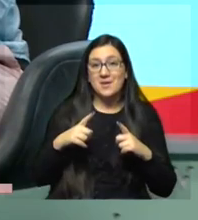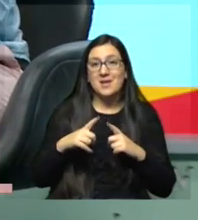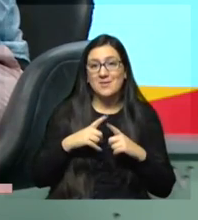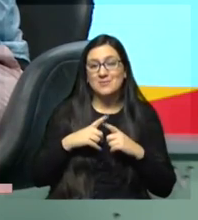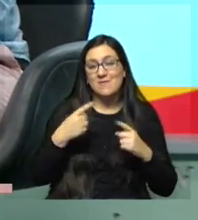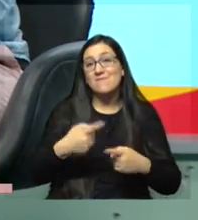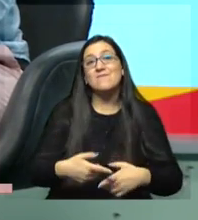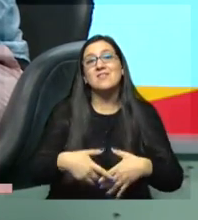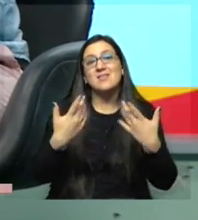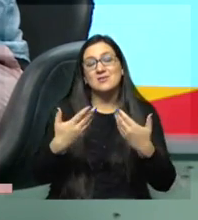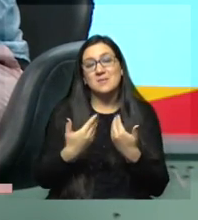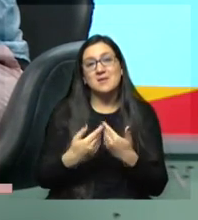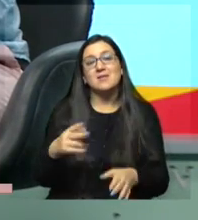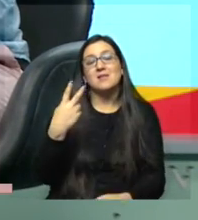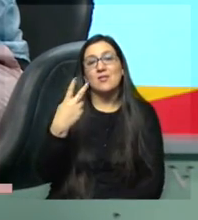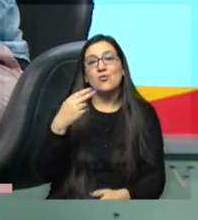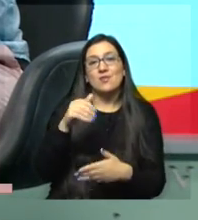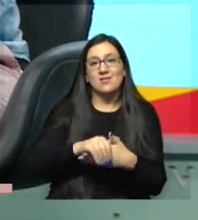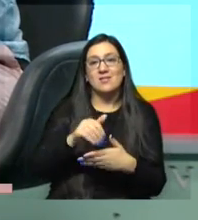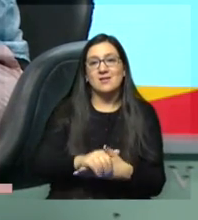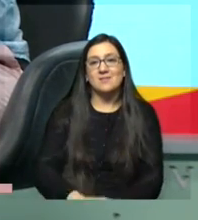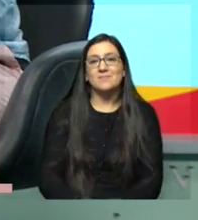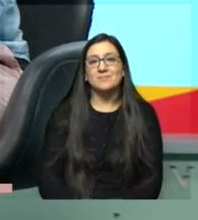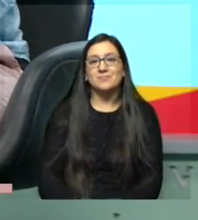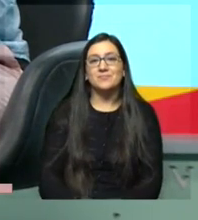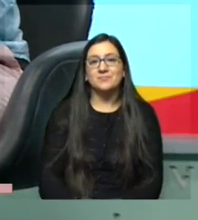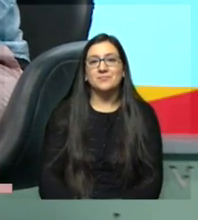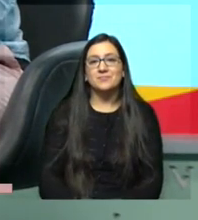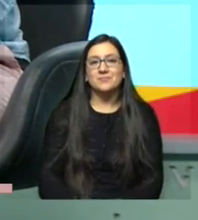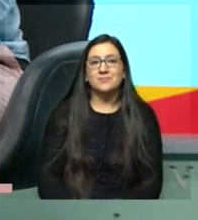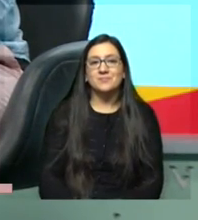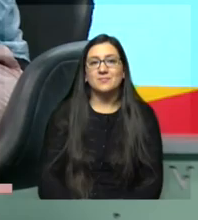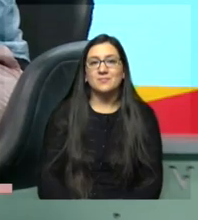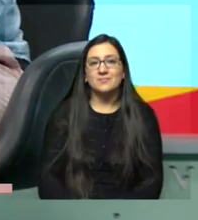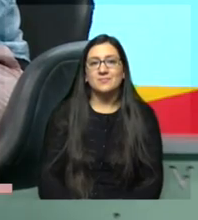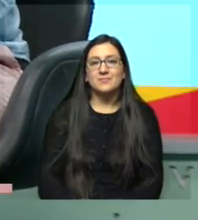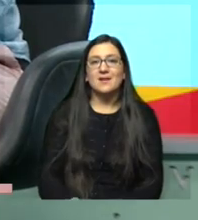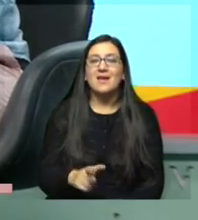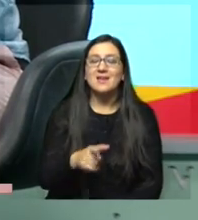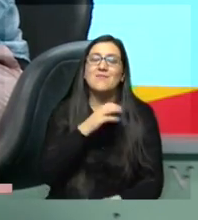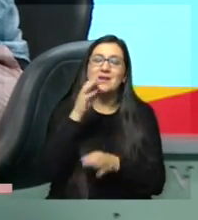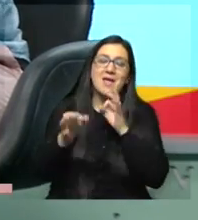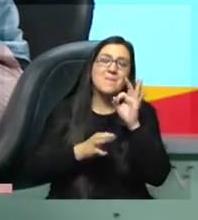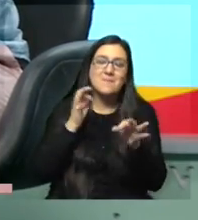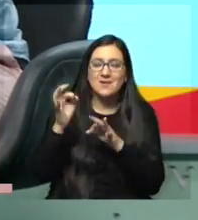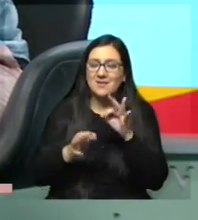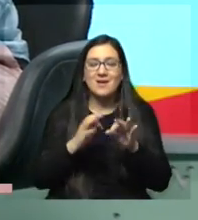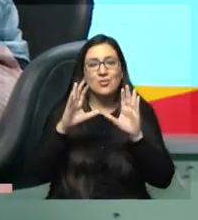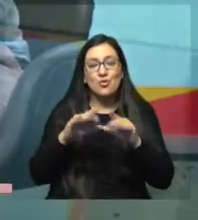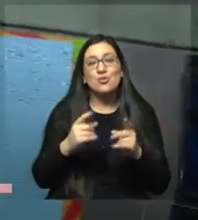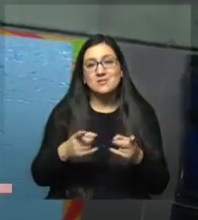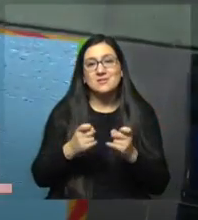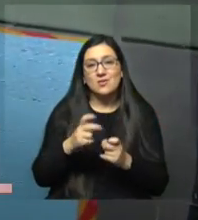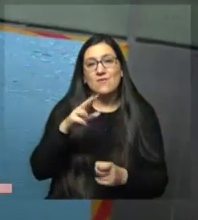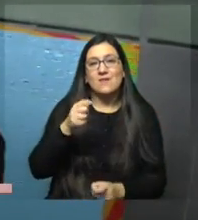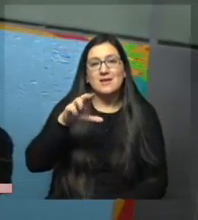a partir de las 14 horas. Así que, bueno, todos los que se quieran sumar, más que bienvenidos. Y hay caramelito de miel. Exacto. Eso es un dato no menor. Valeria, exacto.